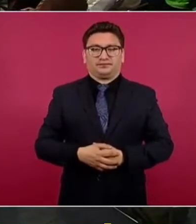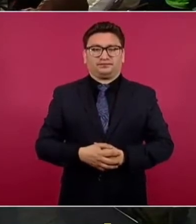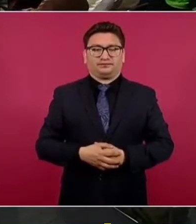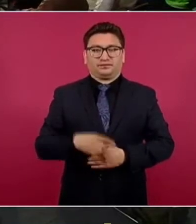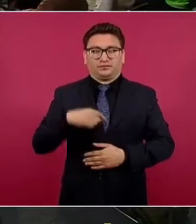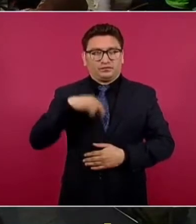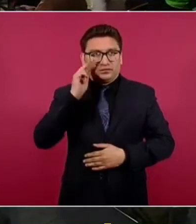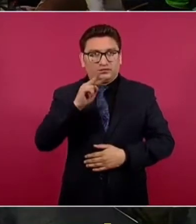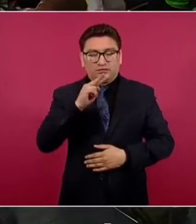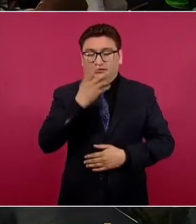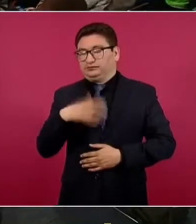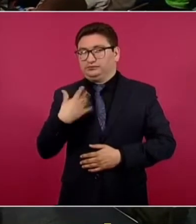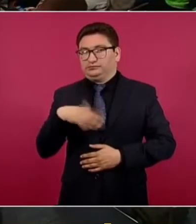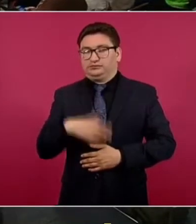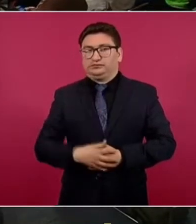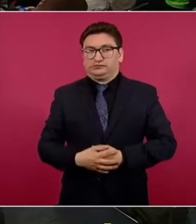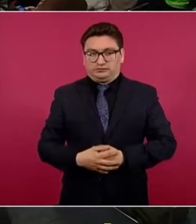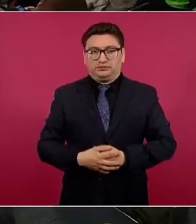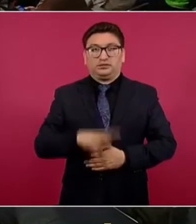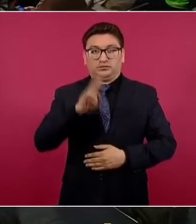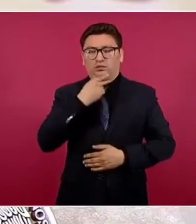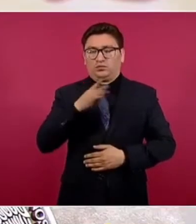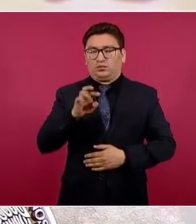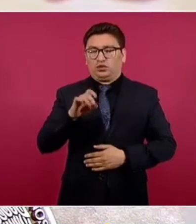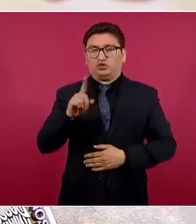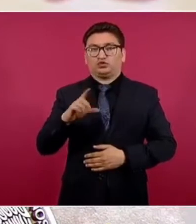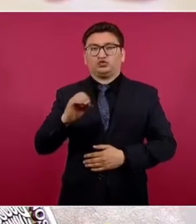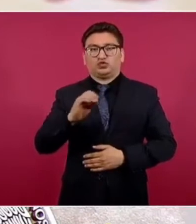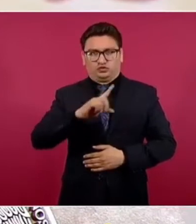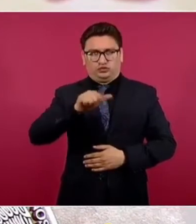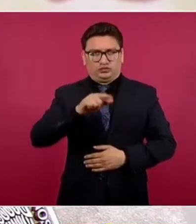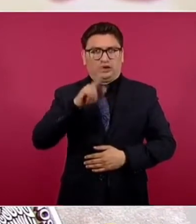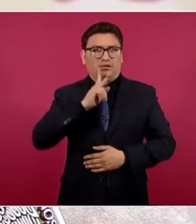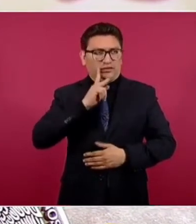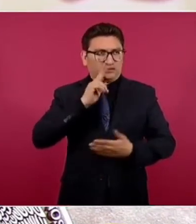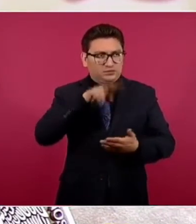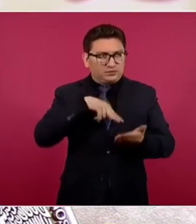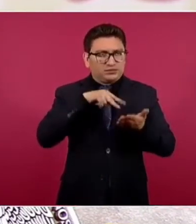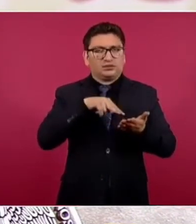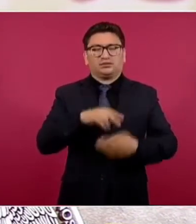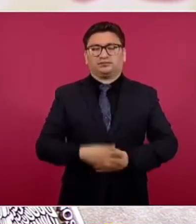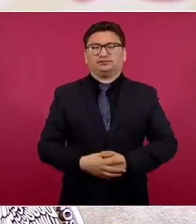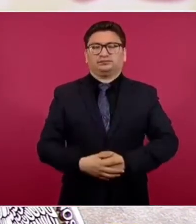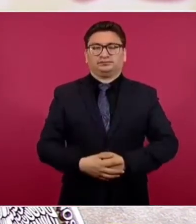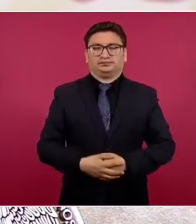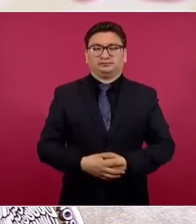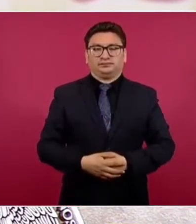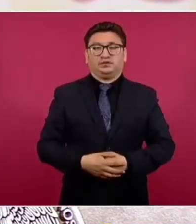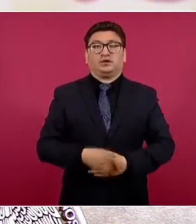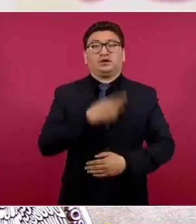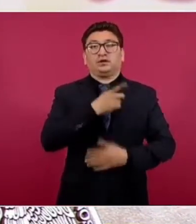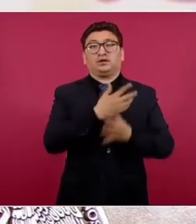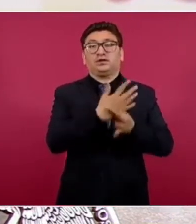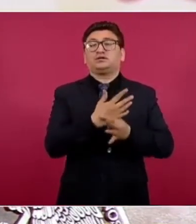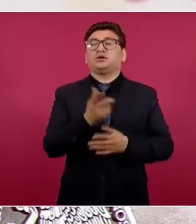me dio pena ajena, de Broso. A ver si lo consigues. Dice, ojalá